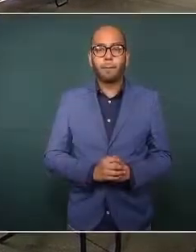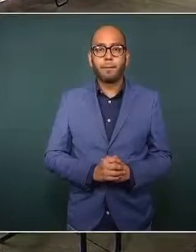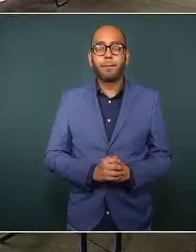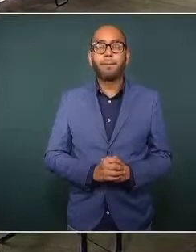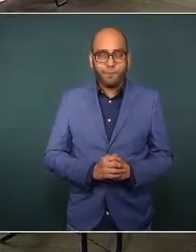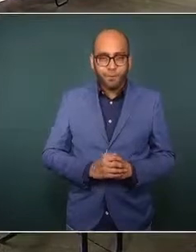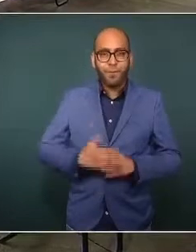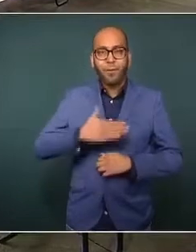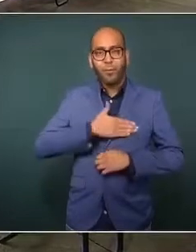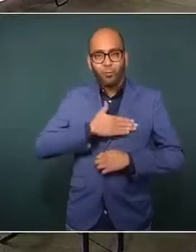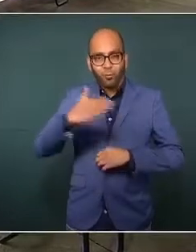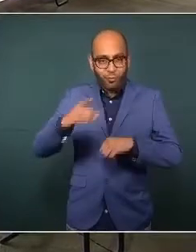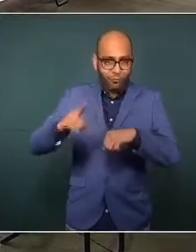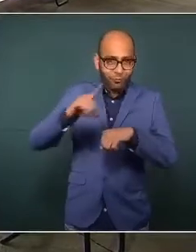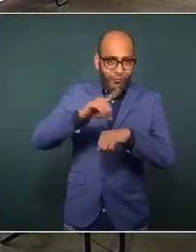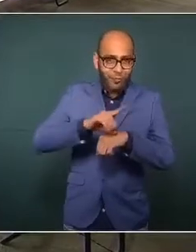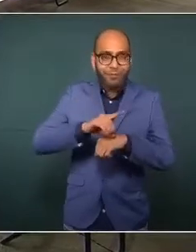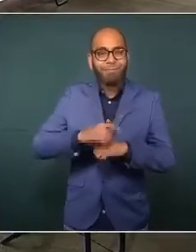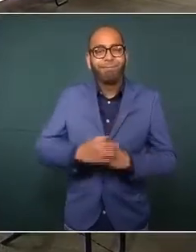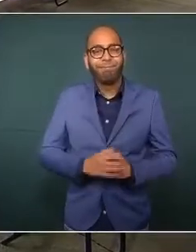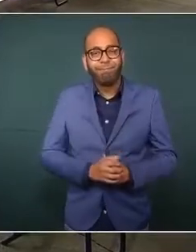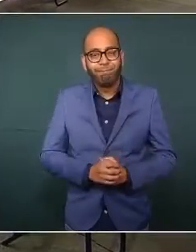Muy buenos días. Vamos a